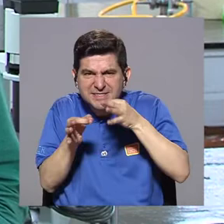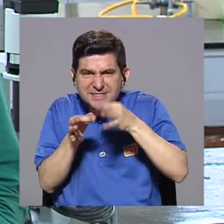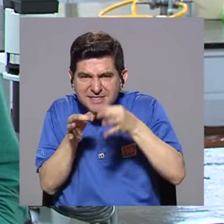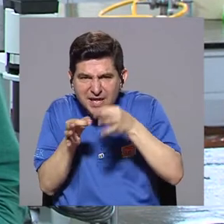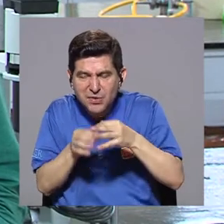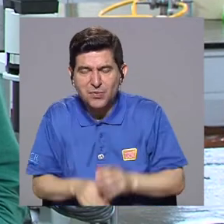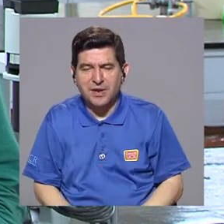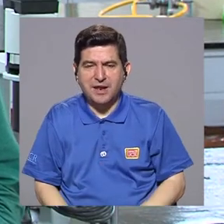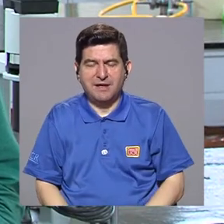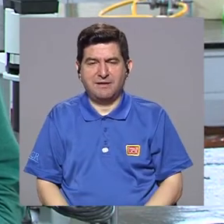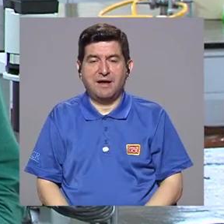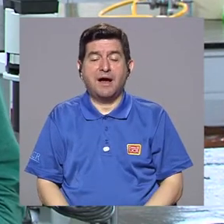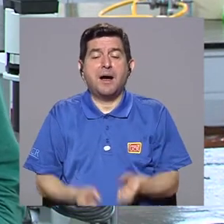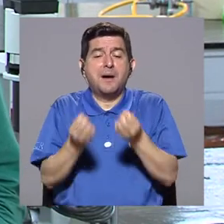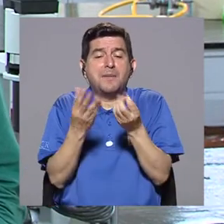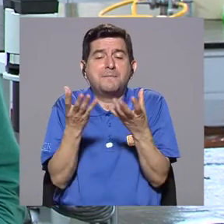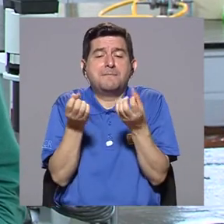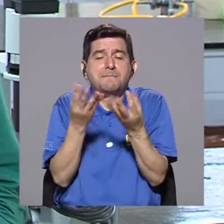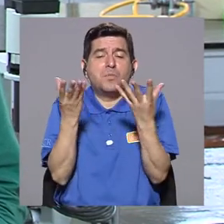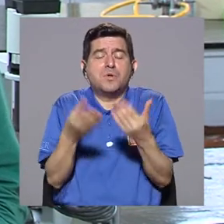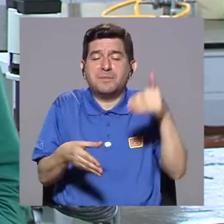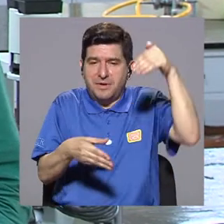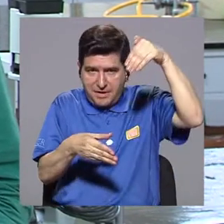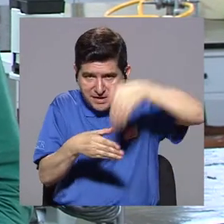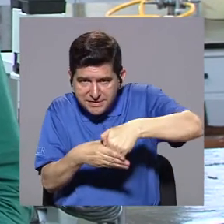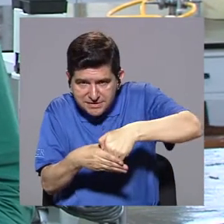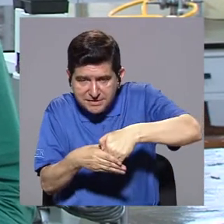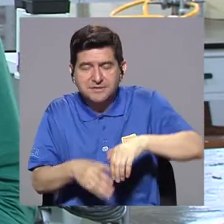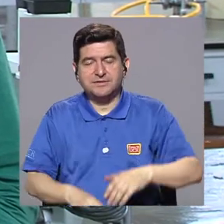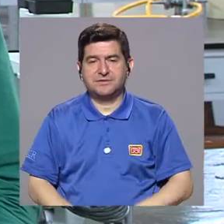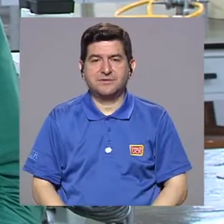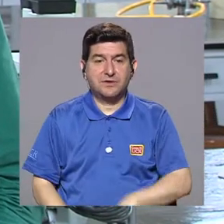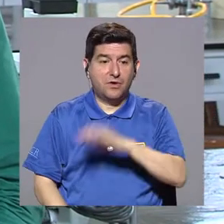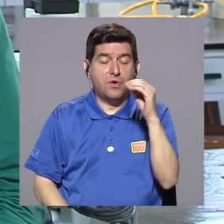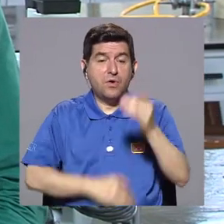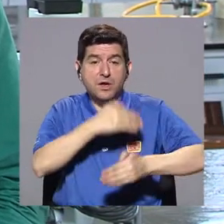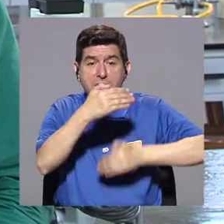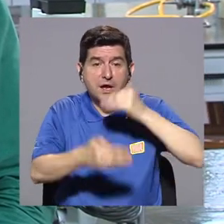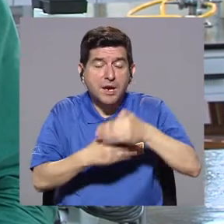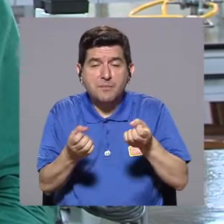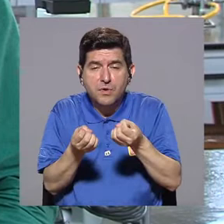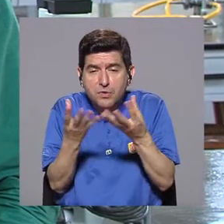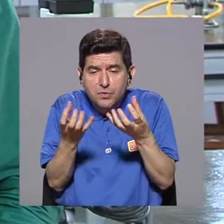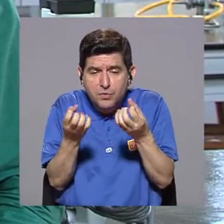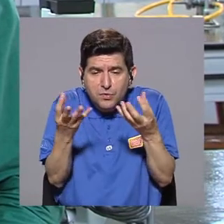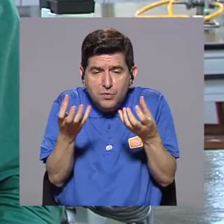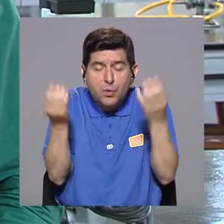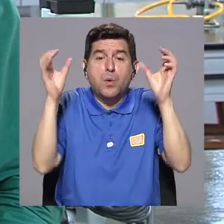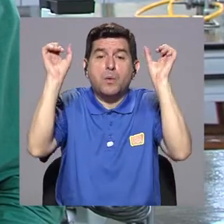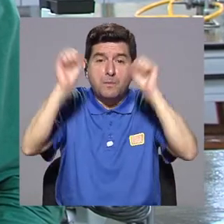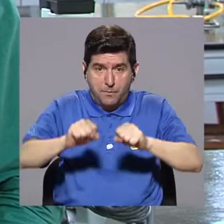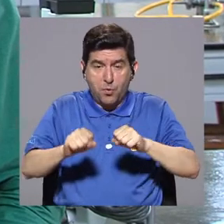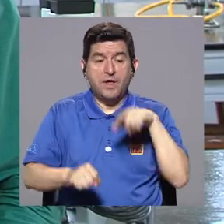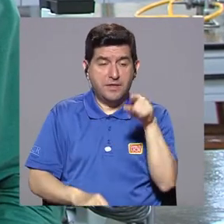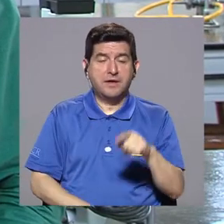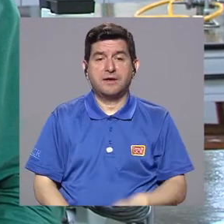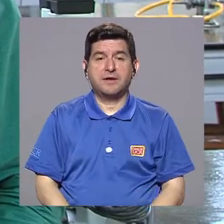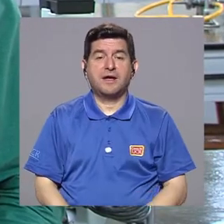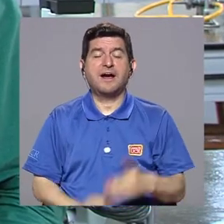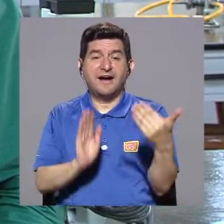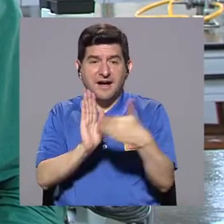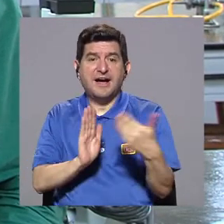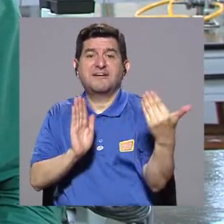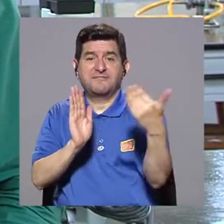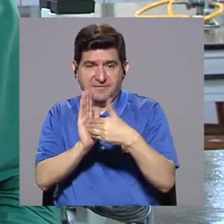del hospedero, multiplicarse dentro de esta célula del hospedero y en el proceso de multiplicación pueden generar